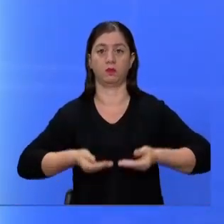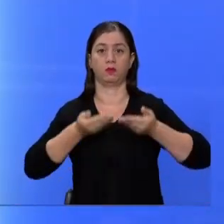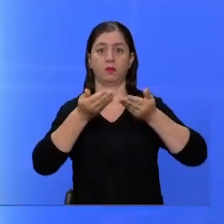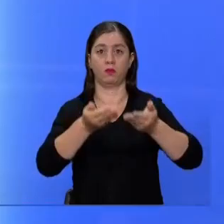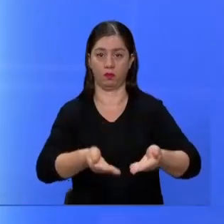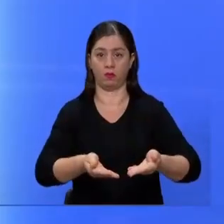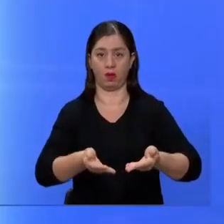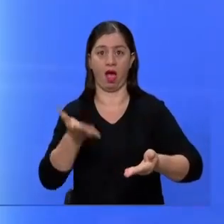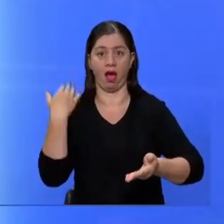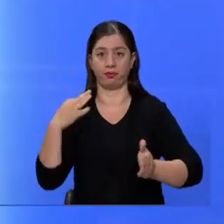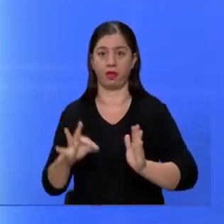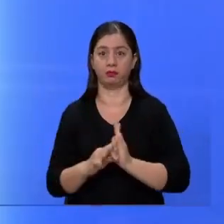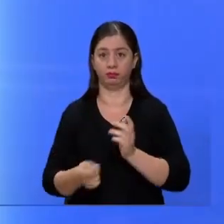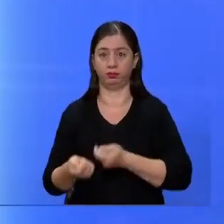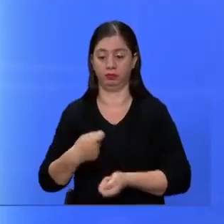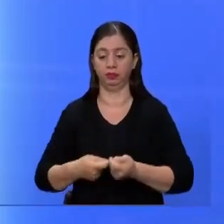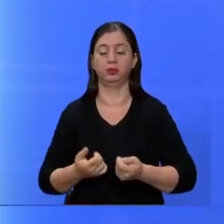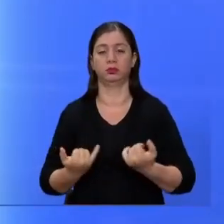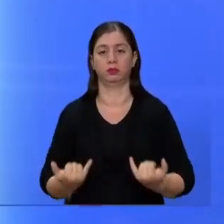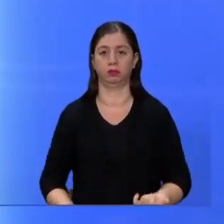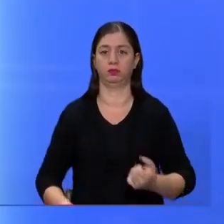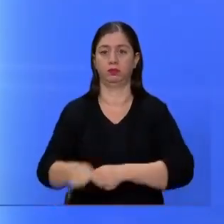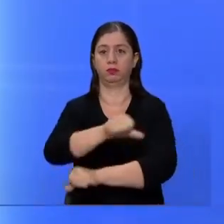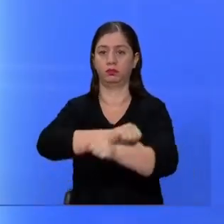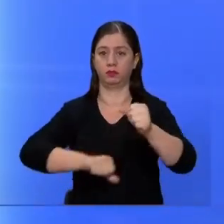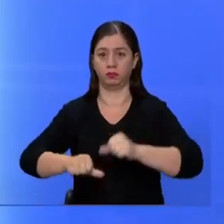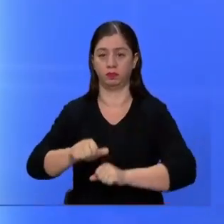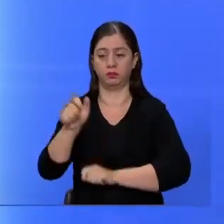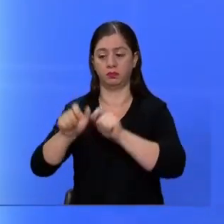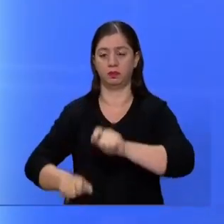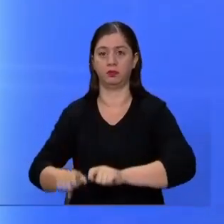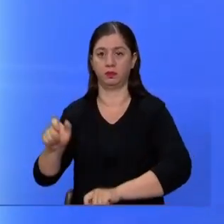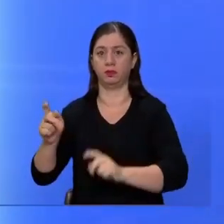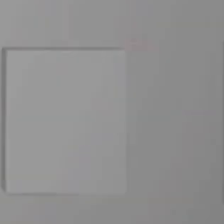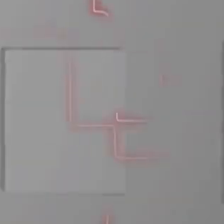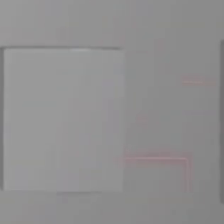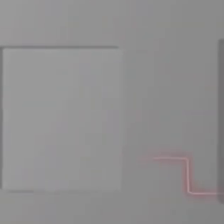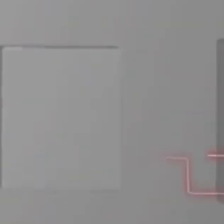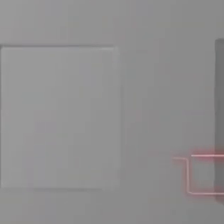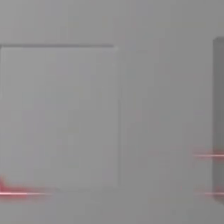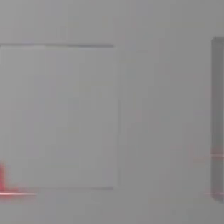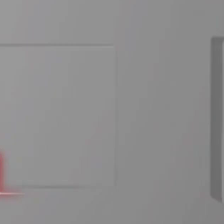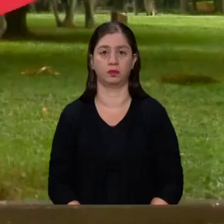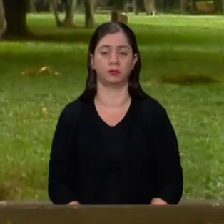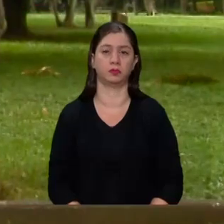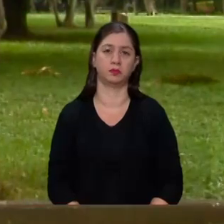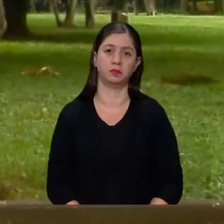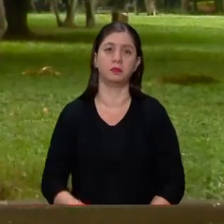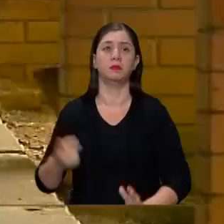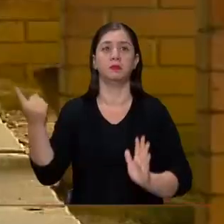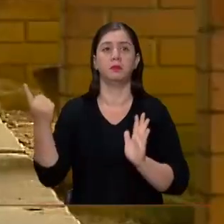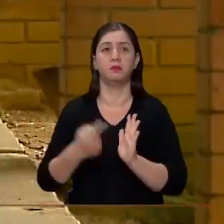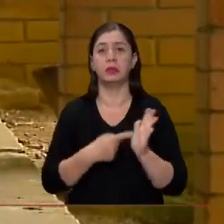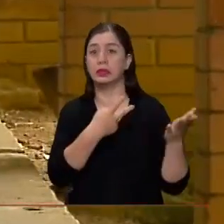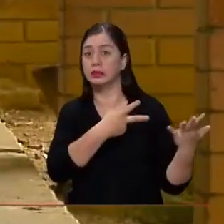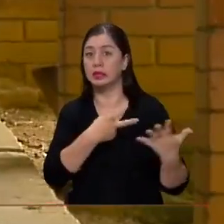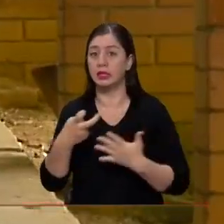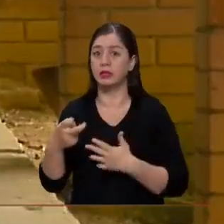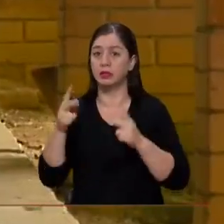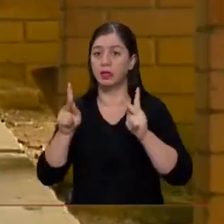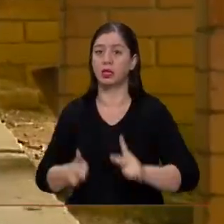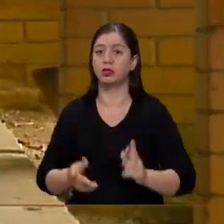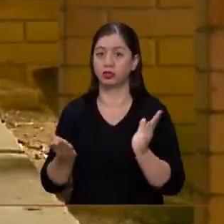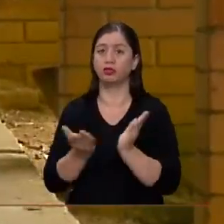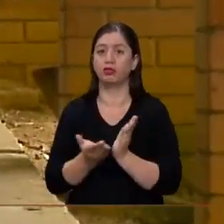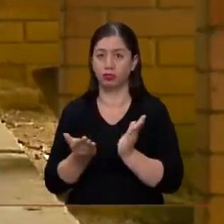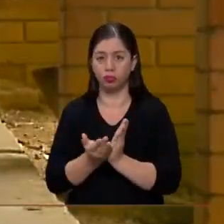que ahora será hogar de paso para estudiantes víctimas del conflicto armado. Son por lo menos 1.700 alumnos que se